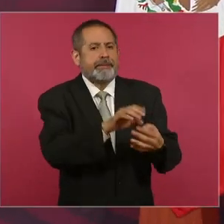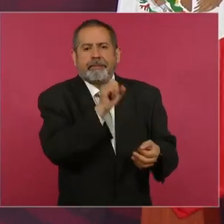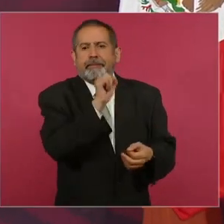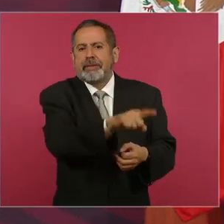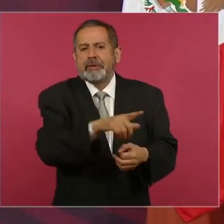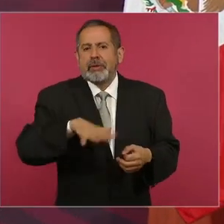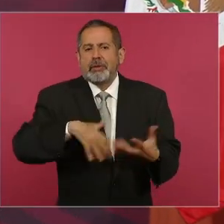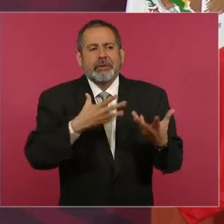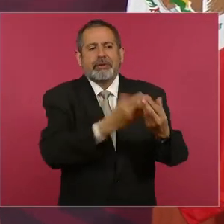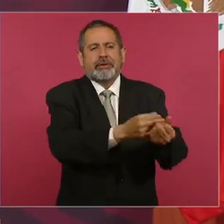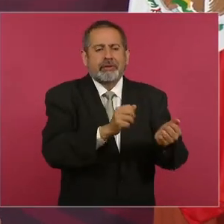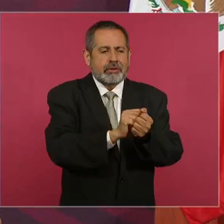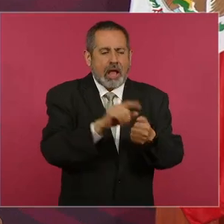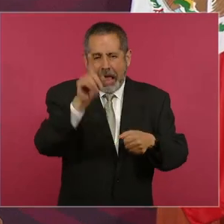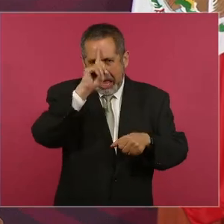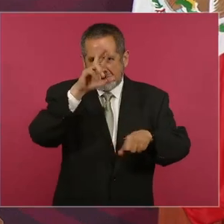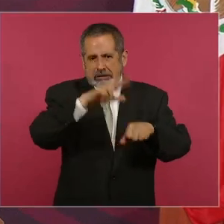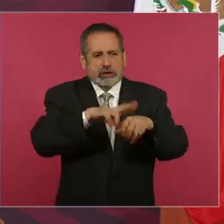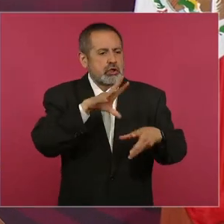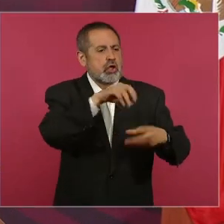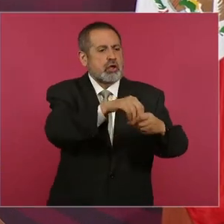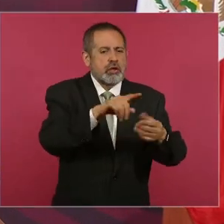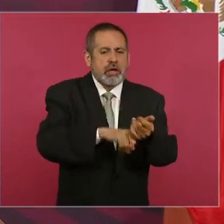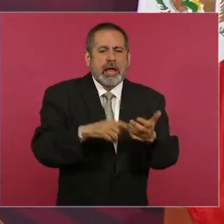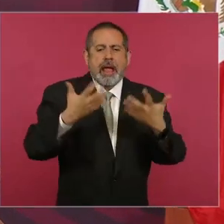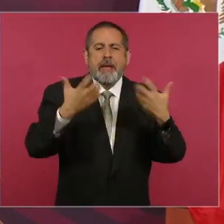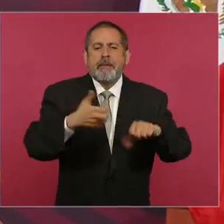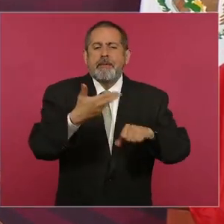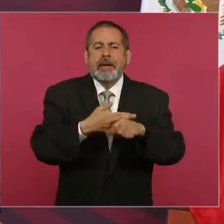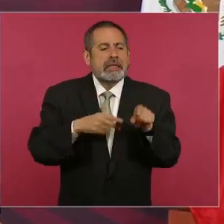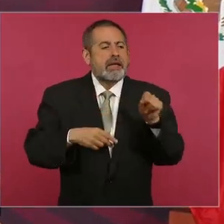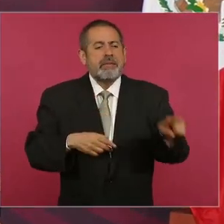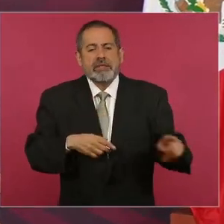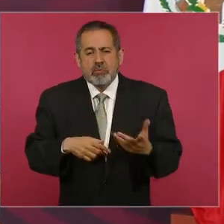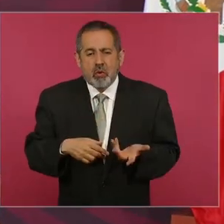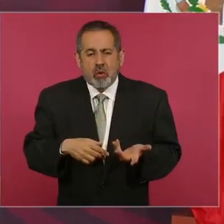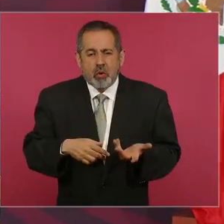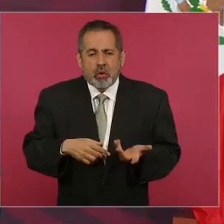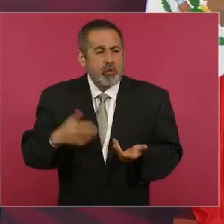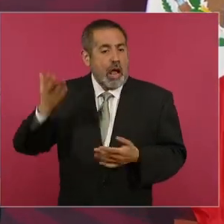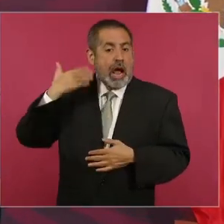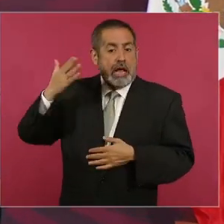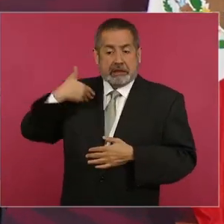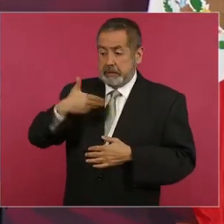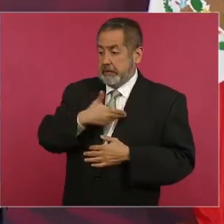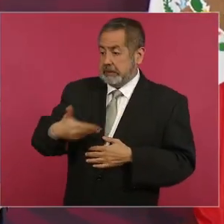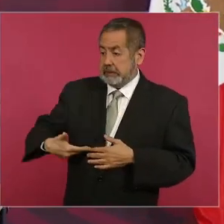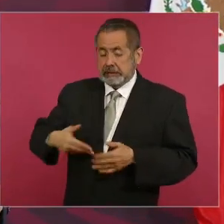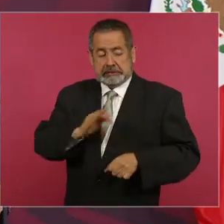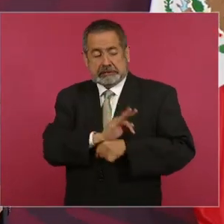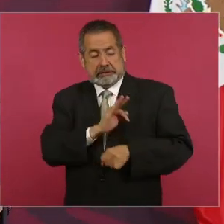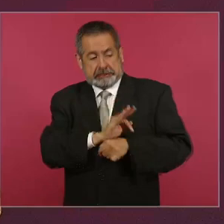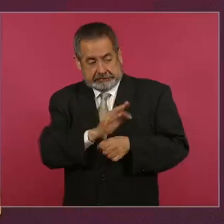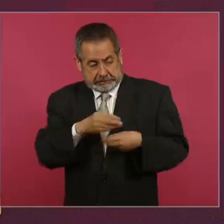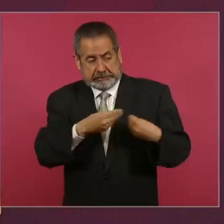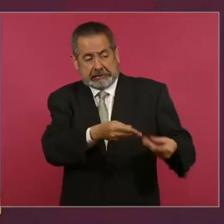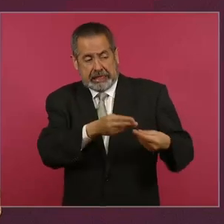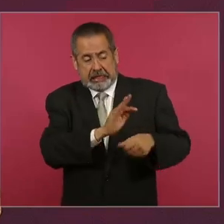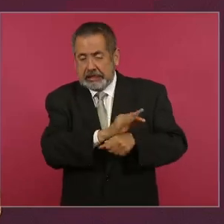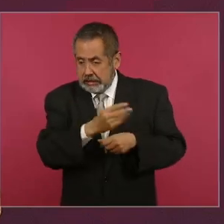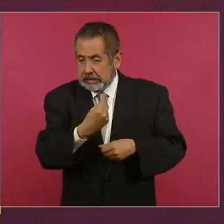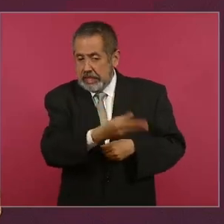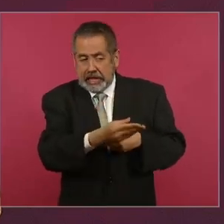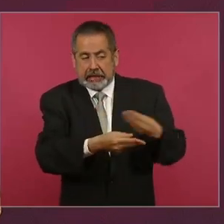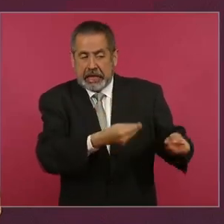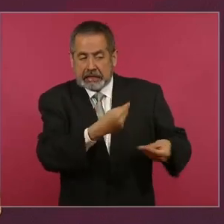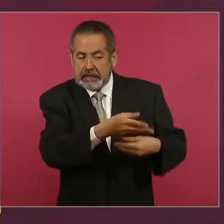como asesor de una empresa extranjera a la que le entregó